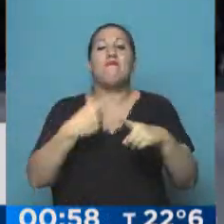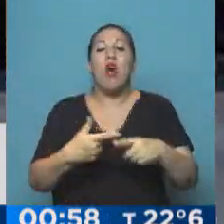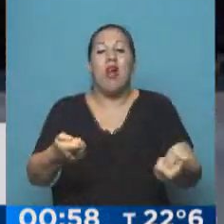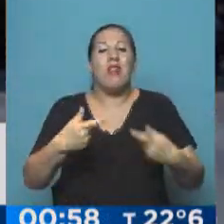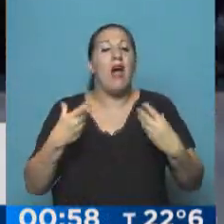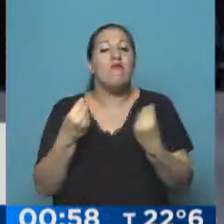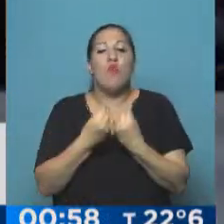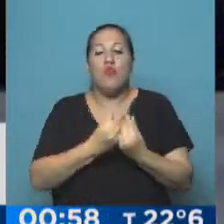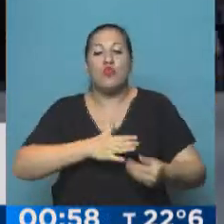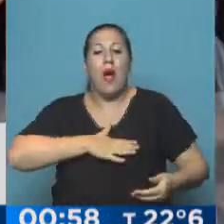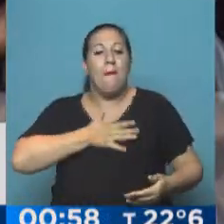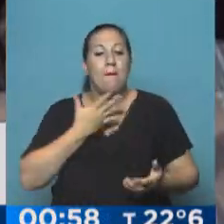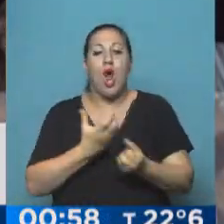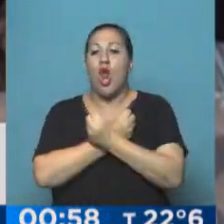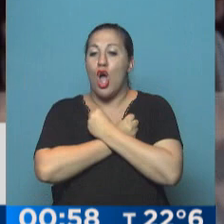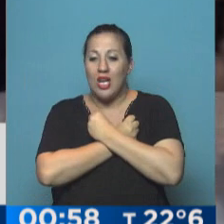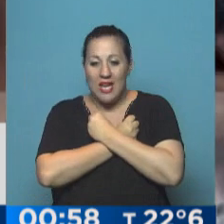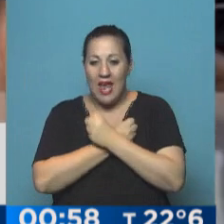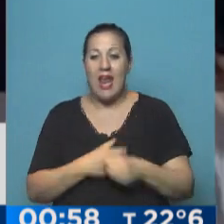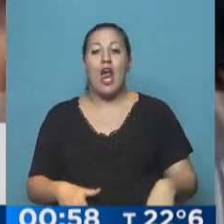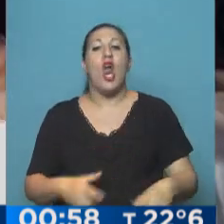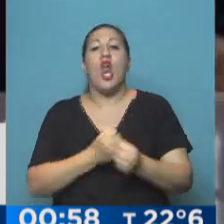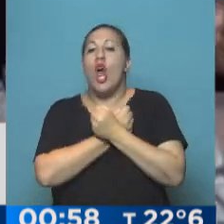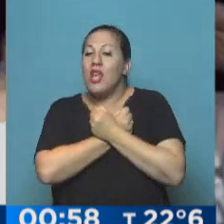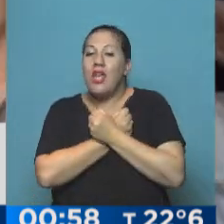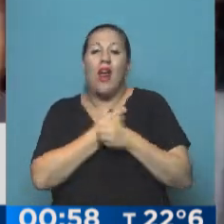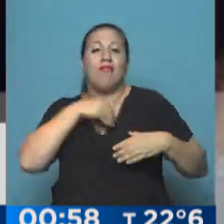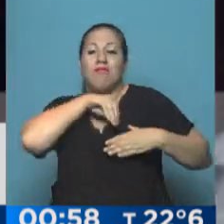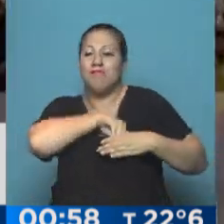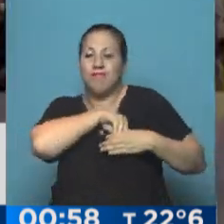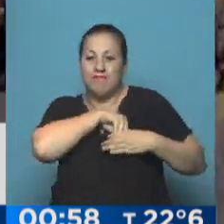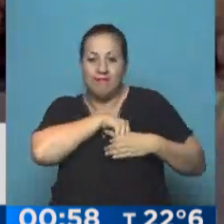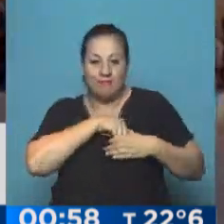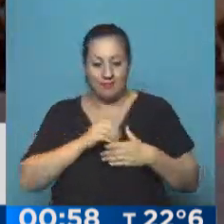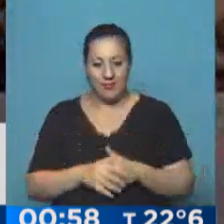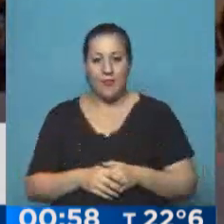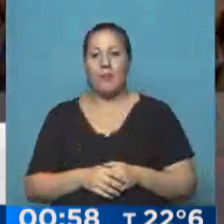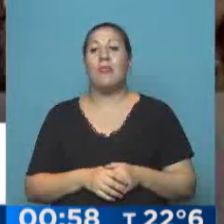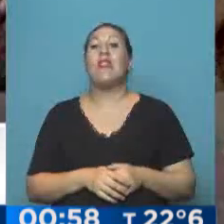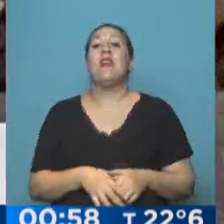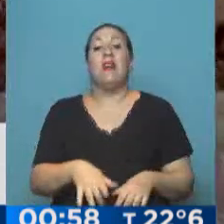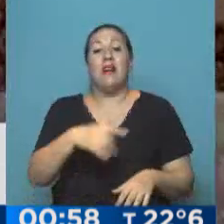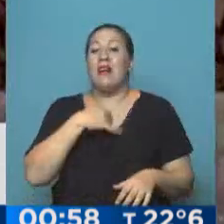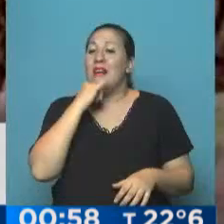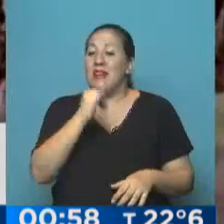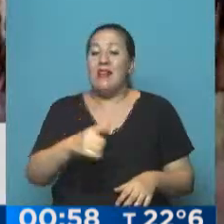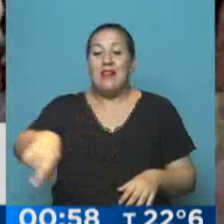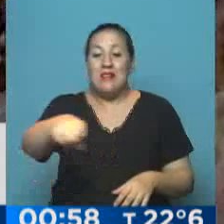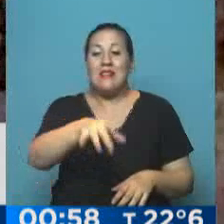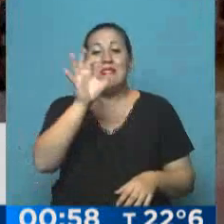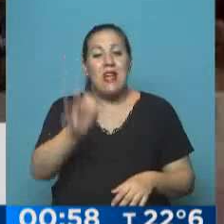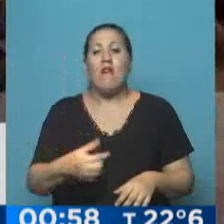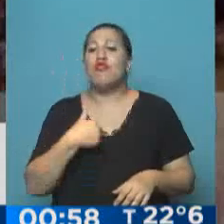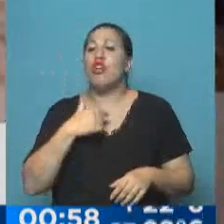amor. Los quiero, los llevo siempre en mi corazón. Y sepan que siempre voy a